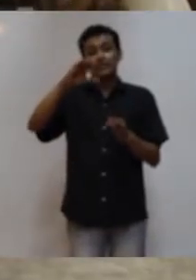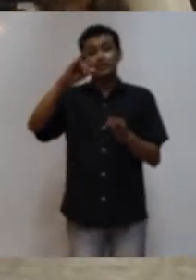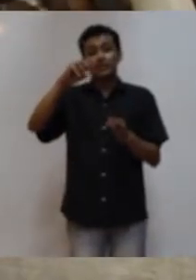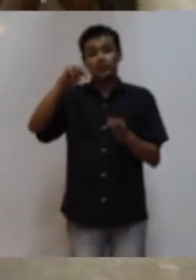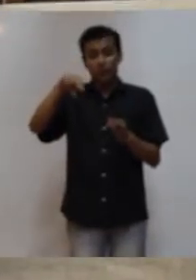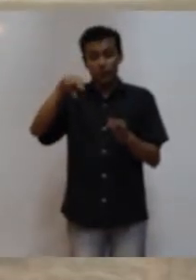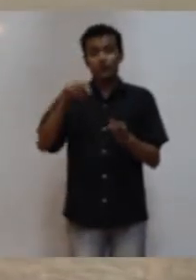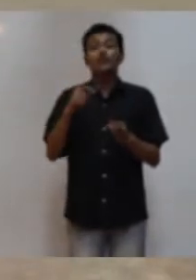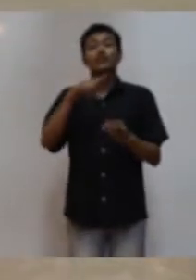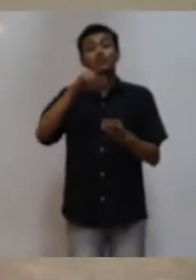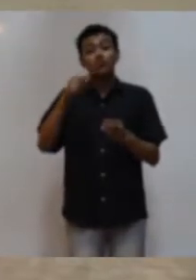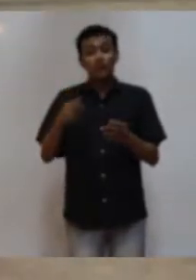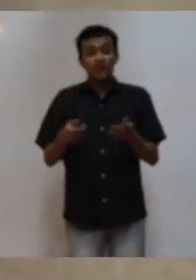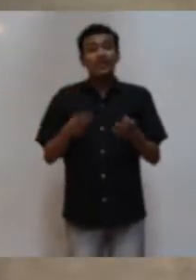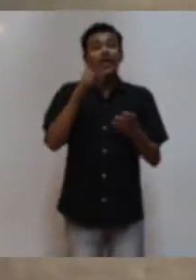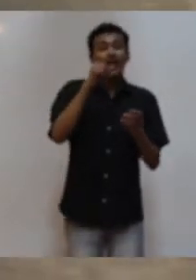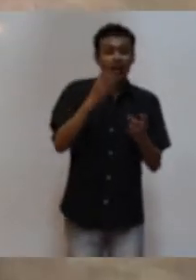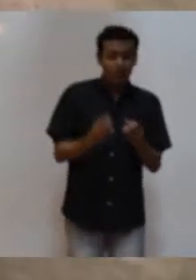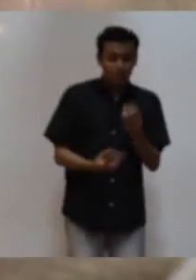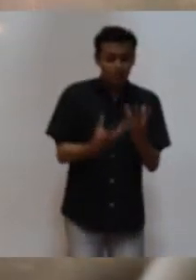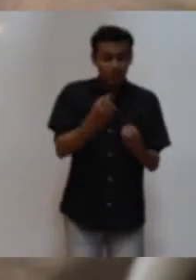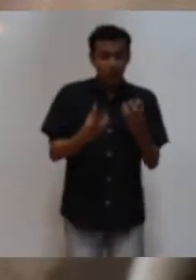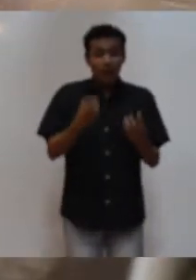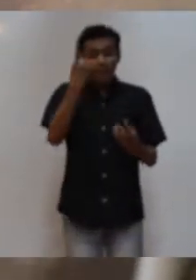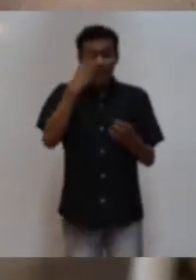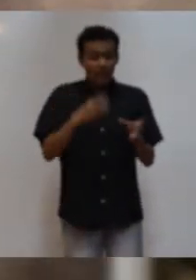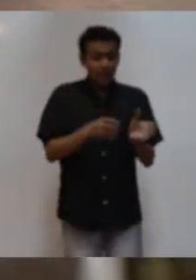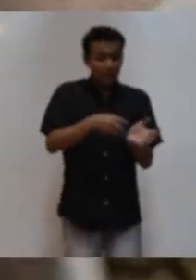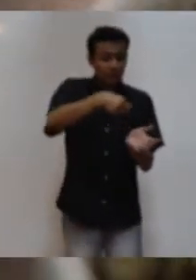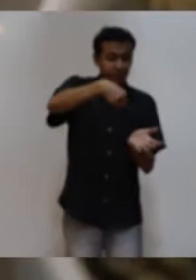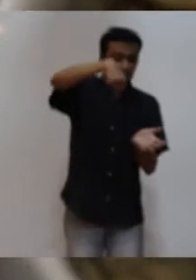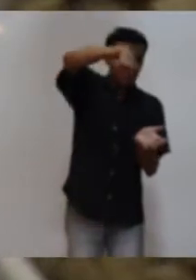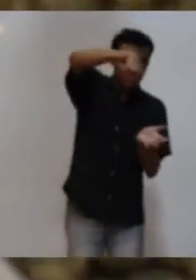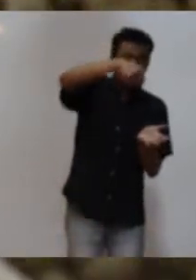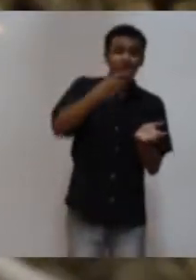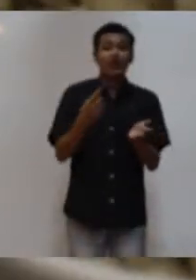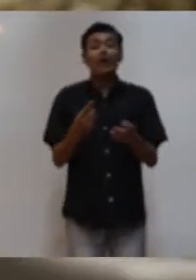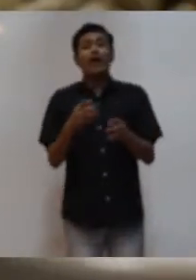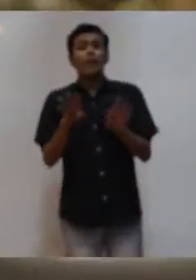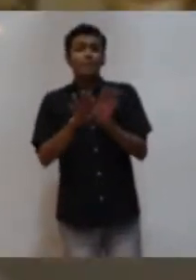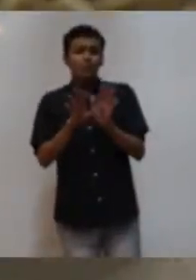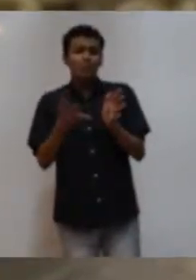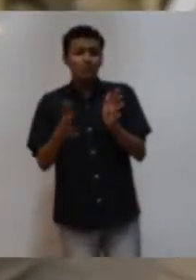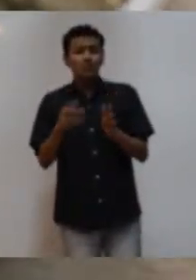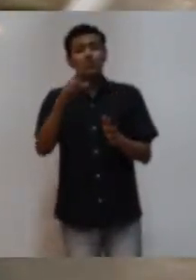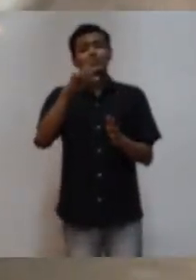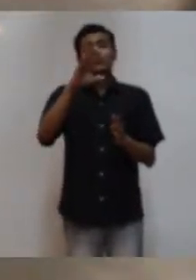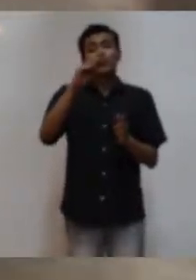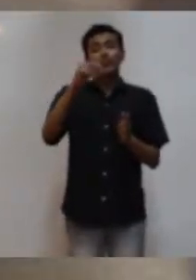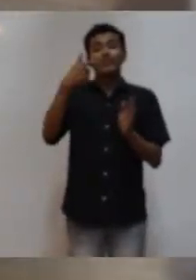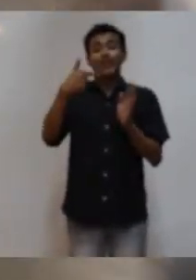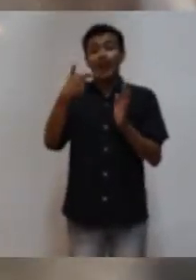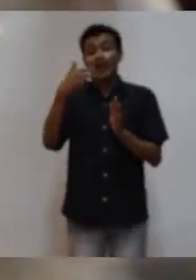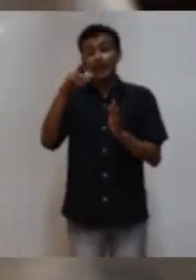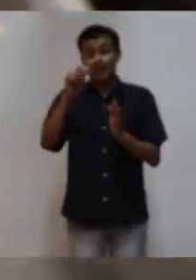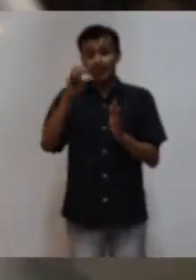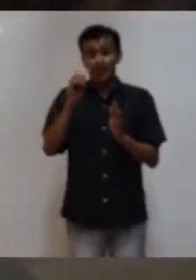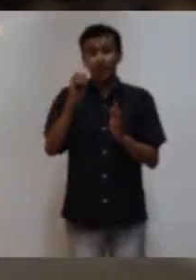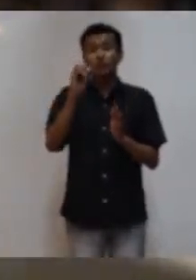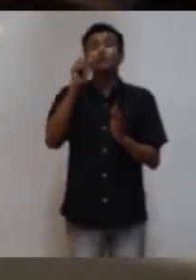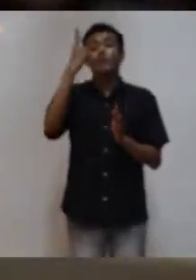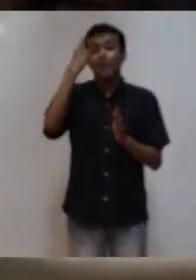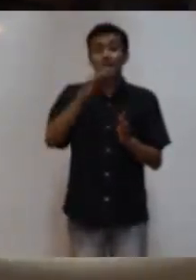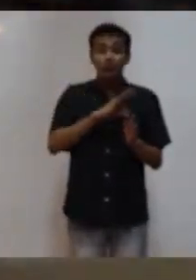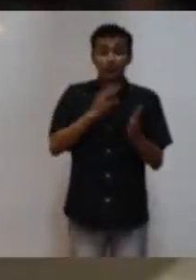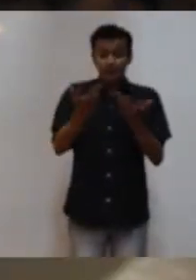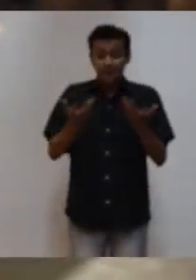hornillas para calentar el agua se realiza el calentamiento del agua a 90 grados centígrados para hidratar la muestra